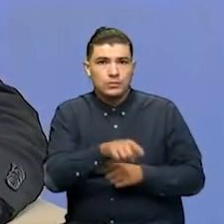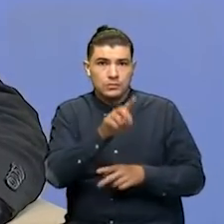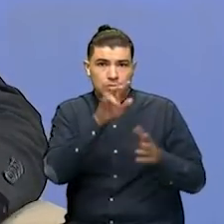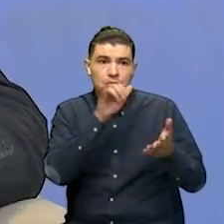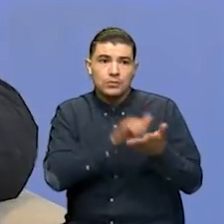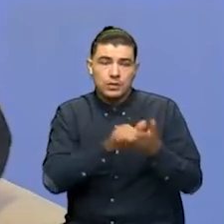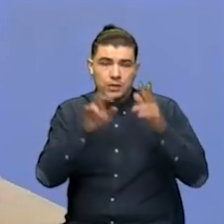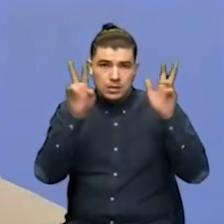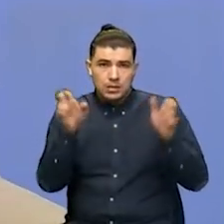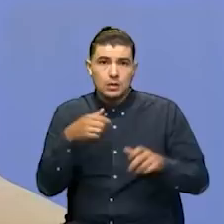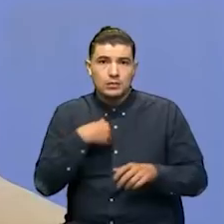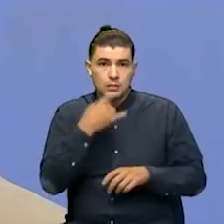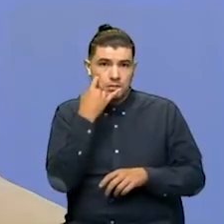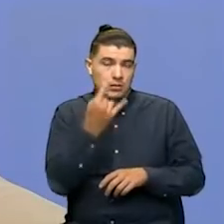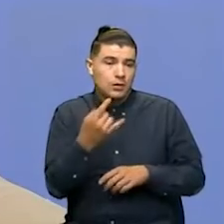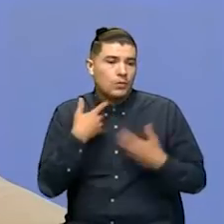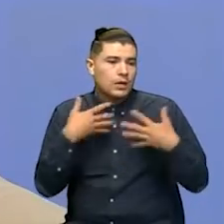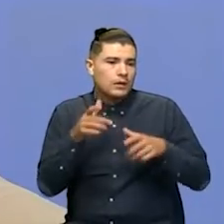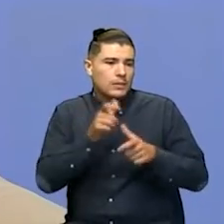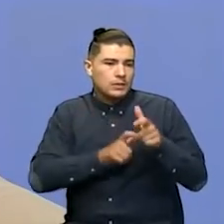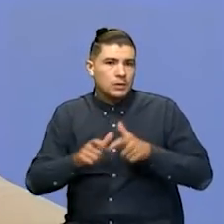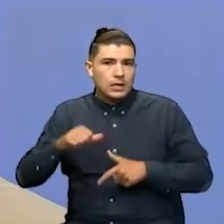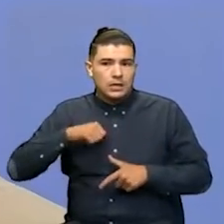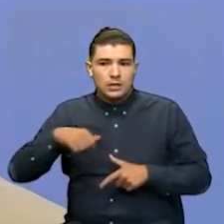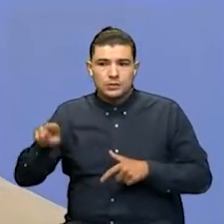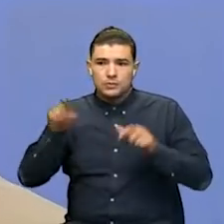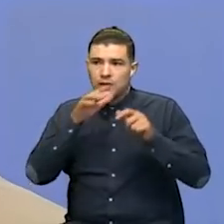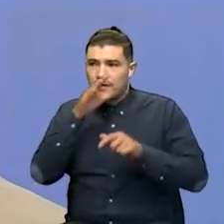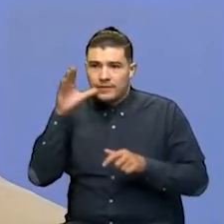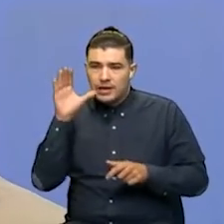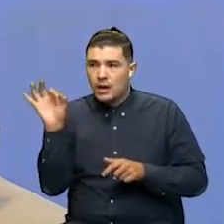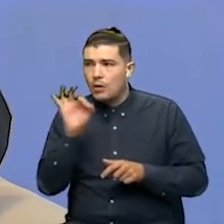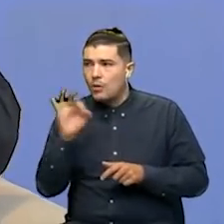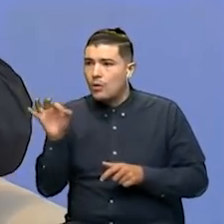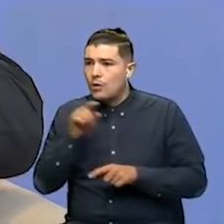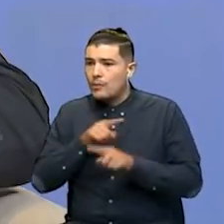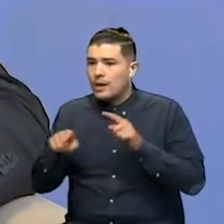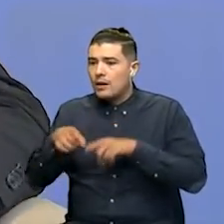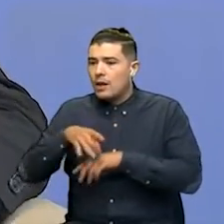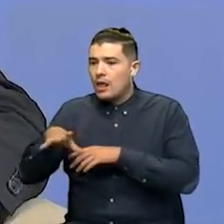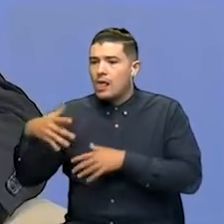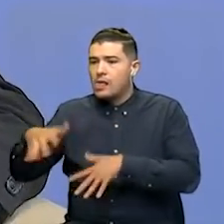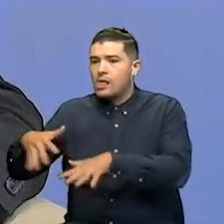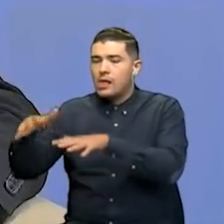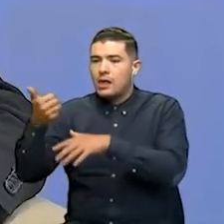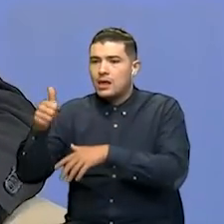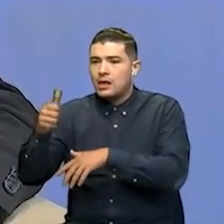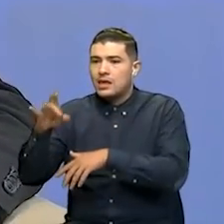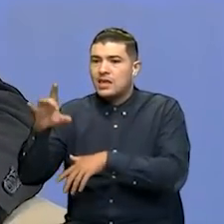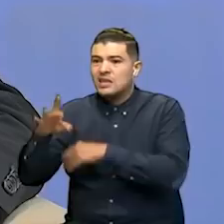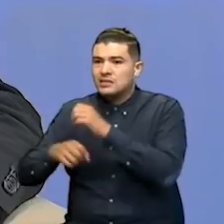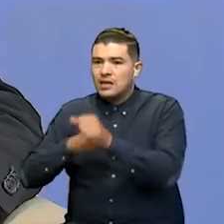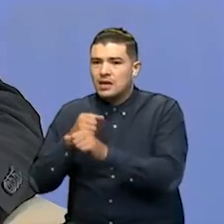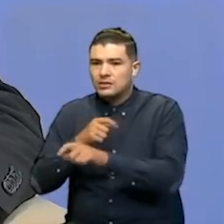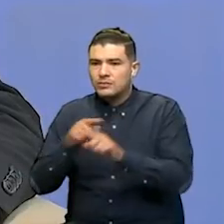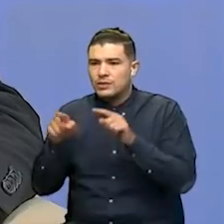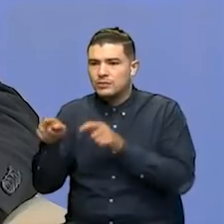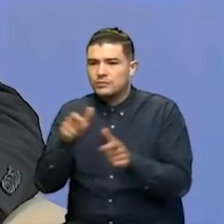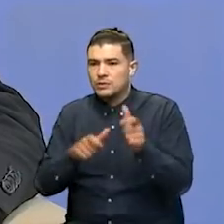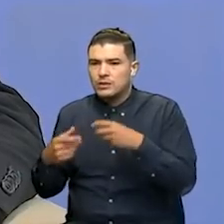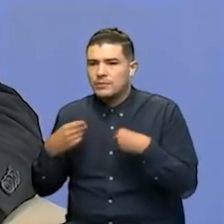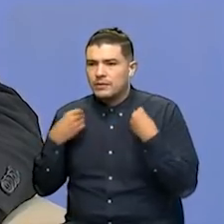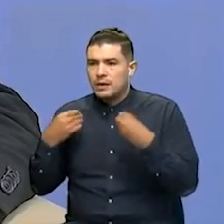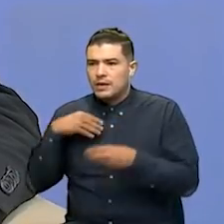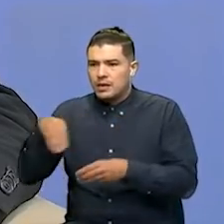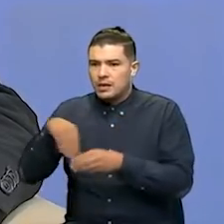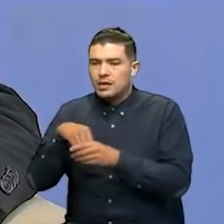teoría, yo tengo, o cualquier persona tiene una finca, ejemplo, pero la dejo abandonada por 15 años y hay unas personas que vivieron allá durante